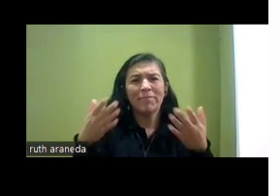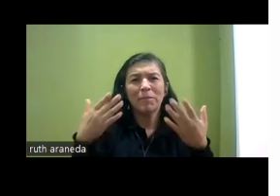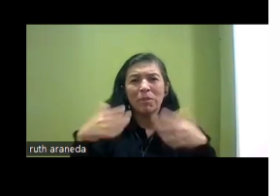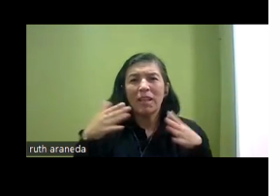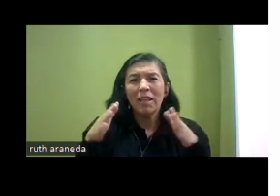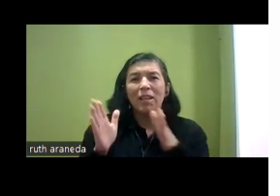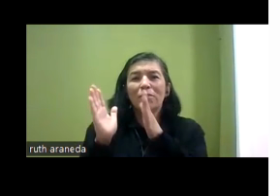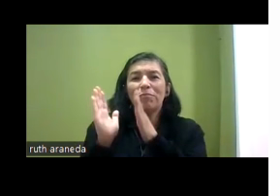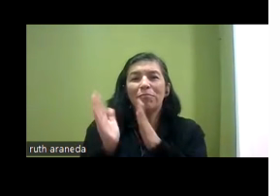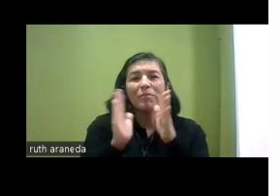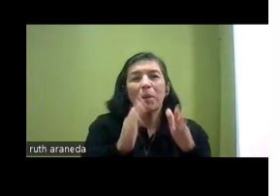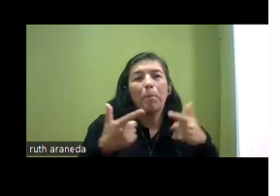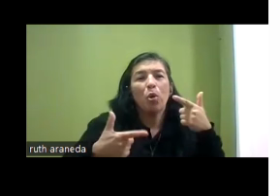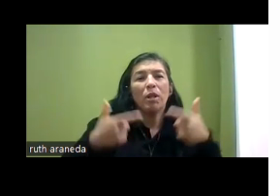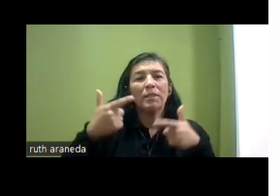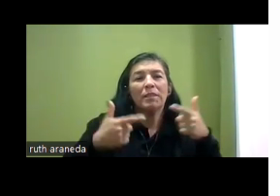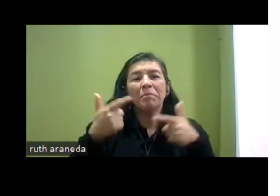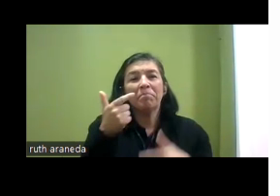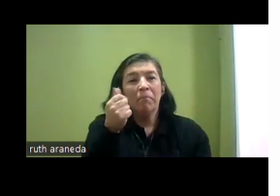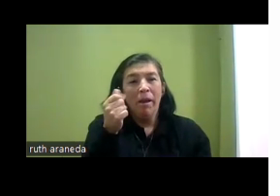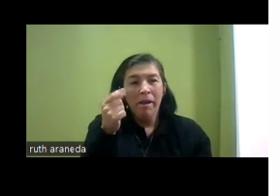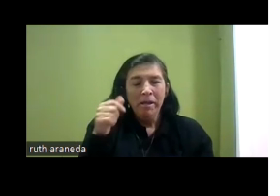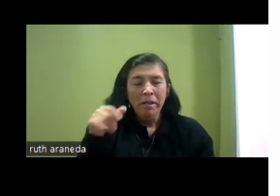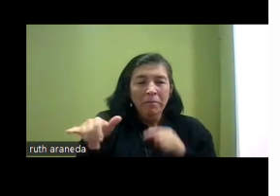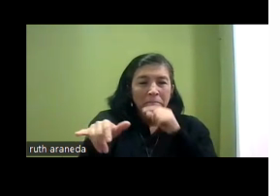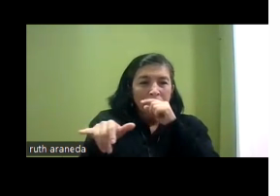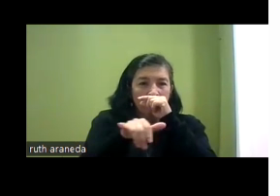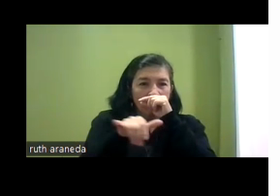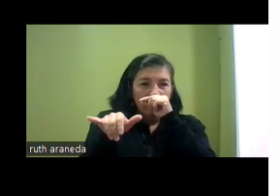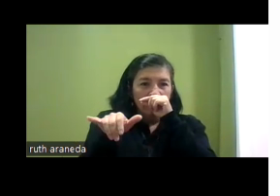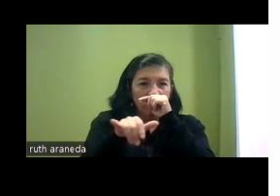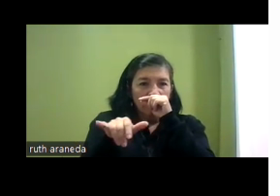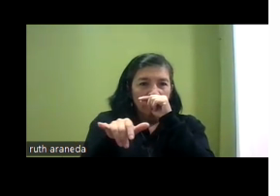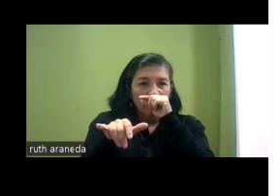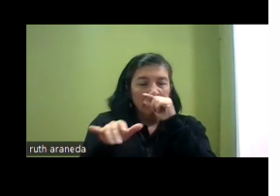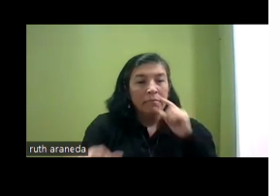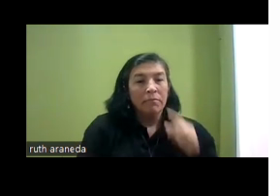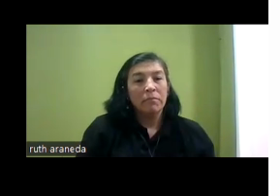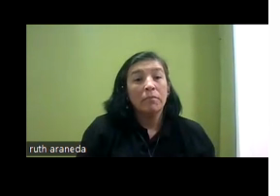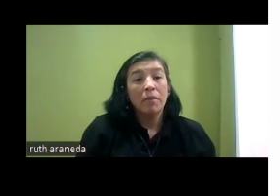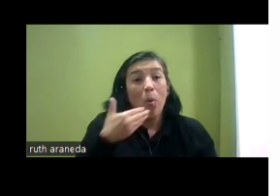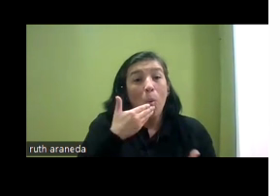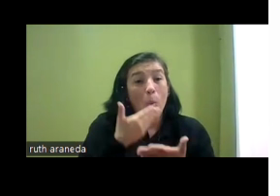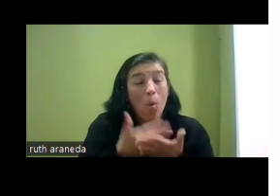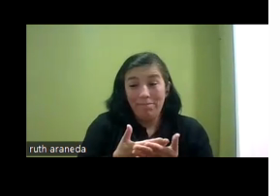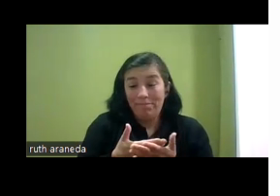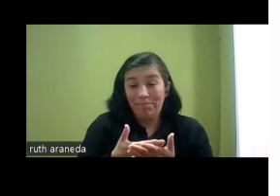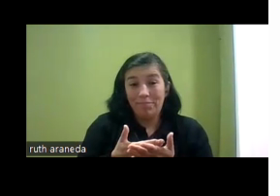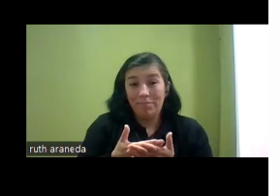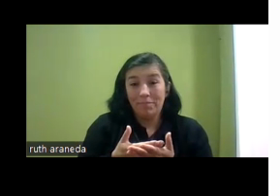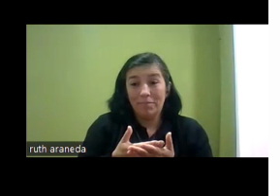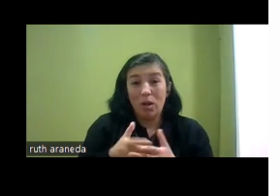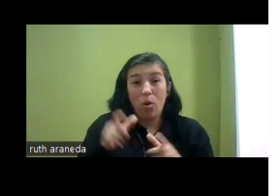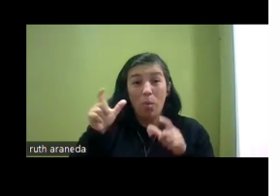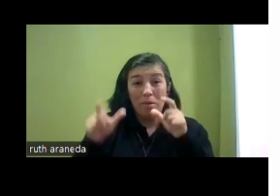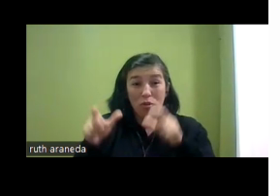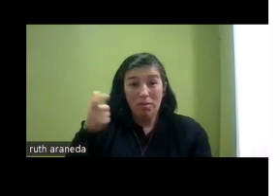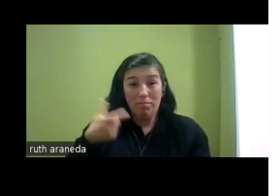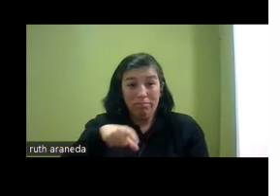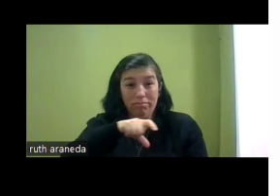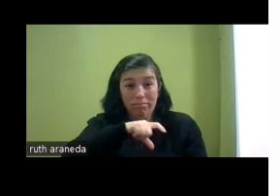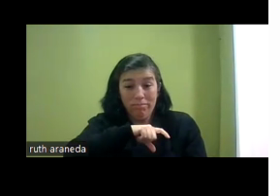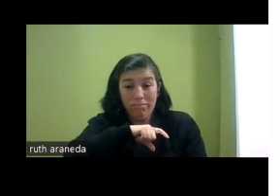organización política común y a la llegada de los españoles la